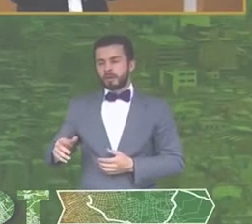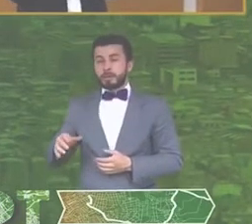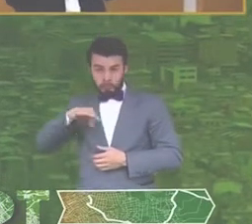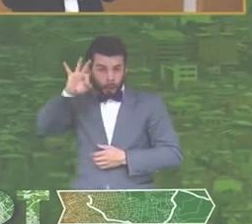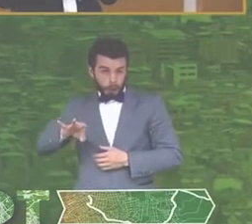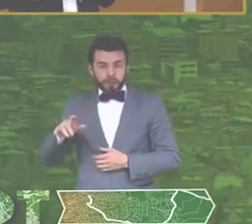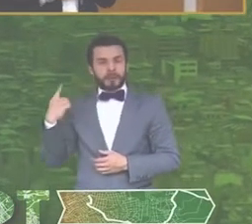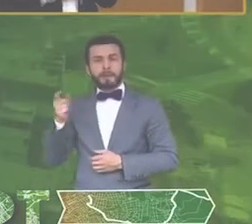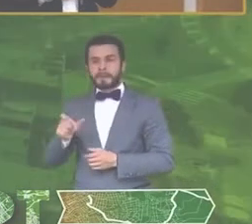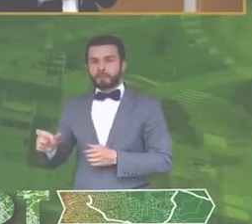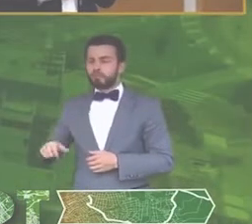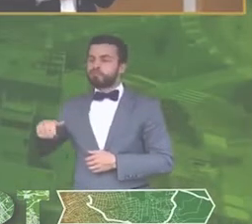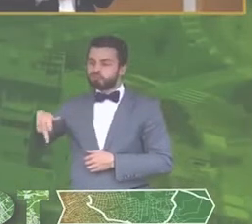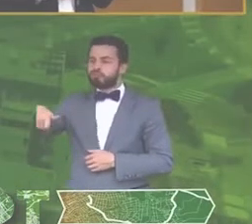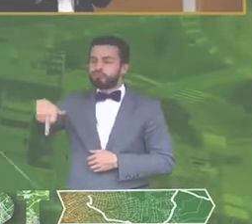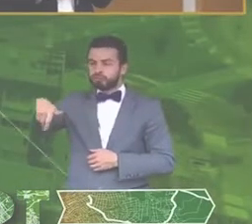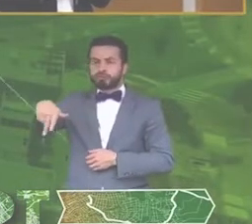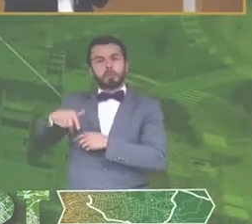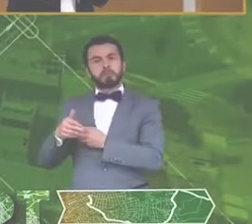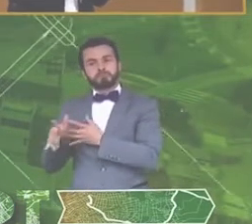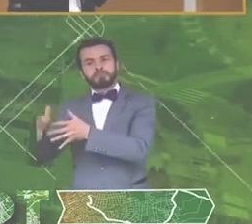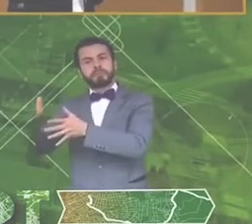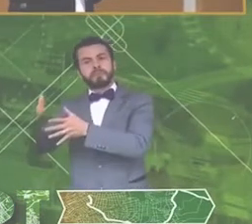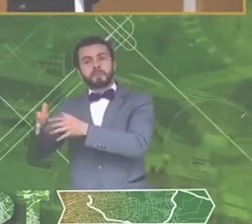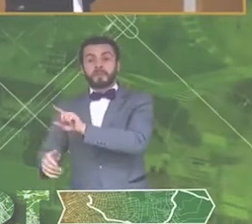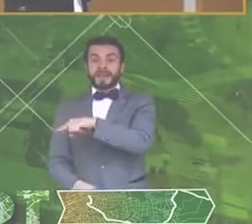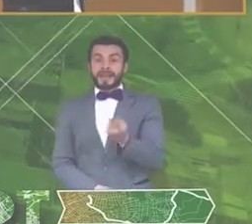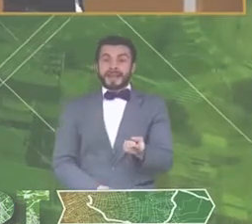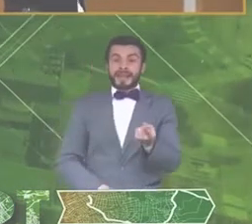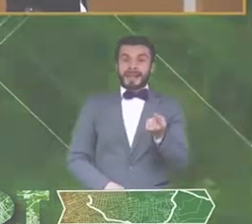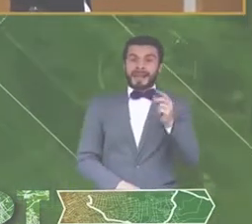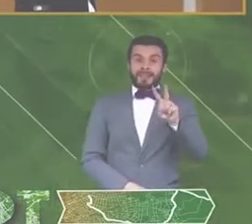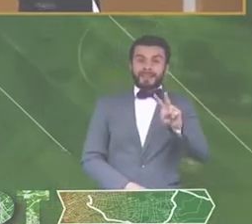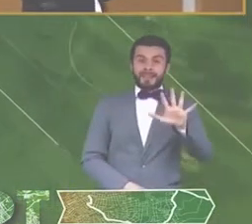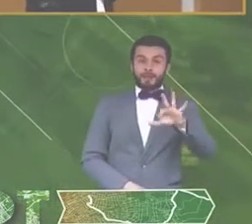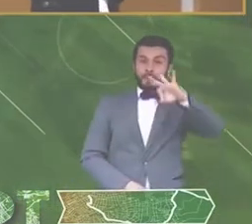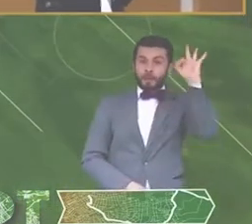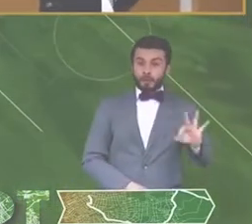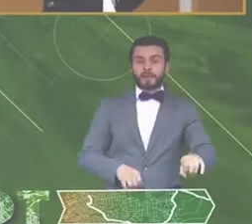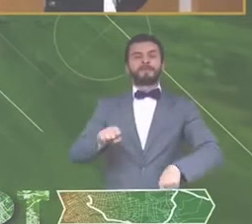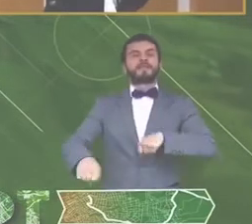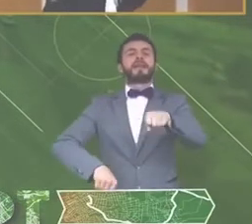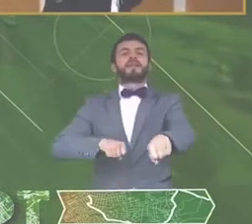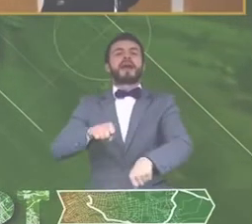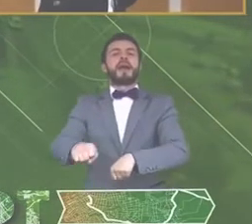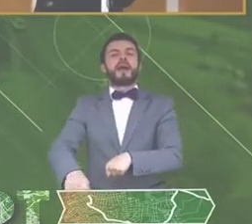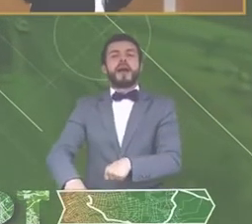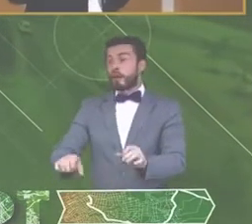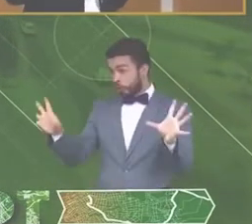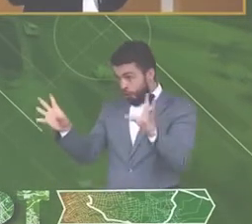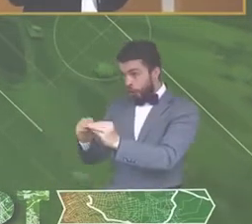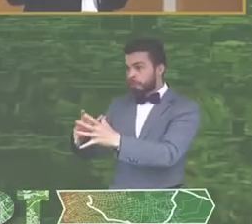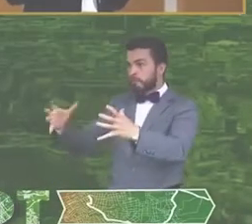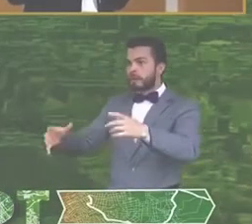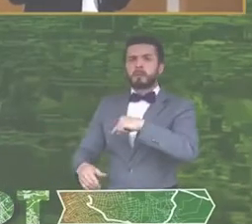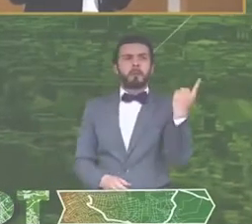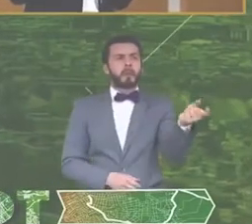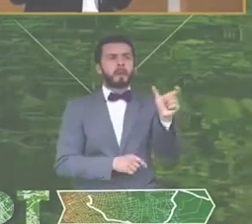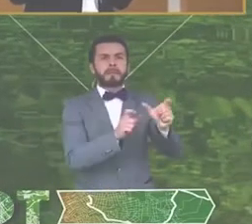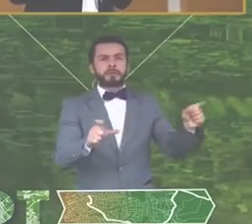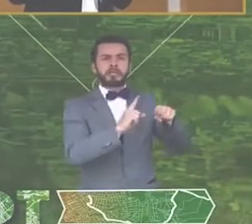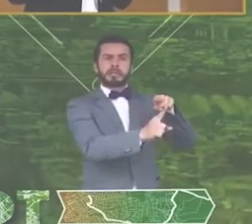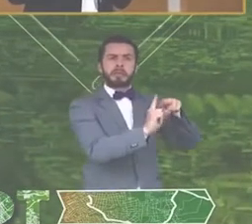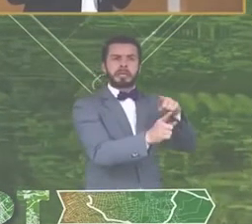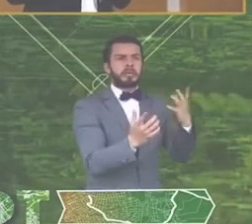completamente distinto a lo que se está planteando y miremos primero la pregunta suya se